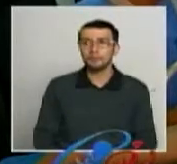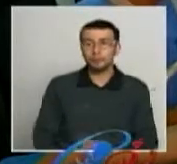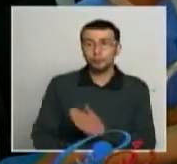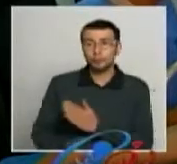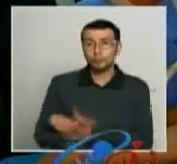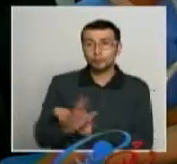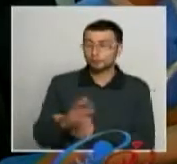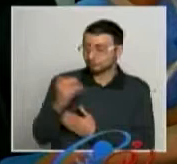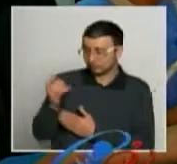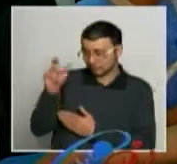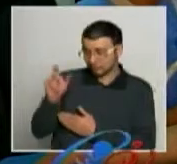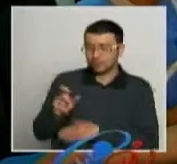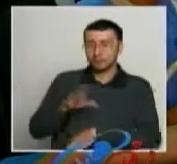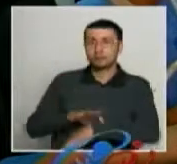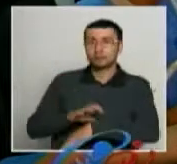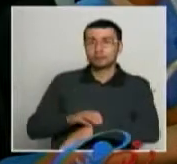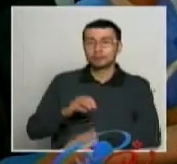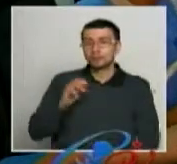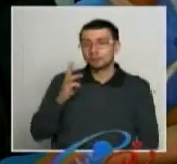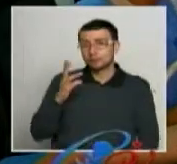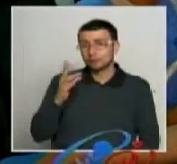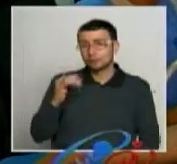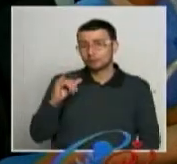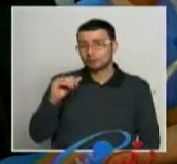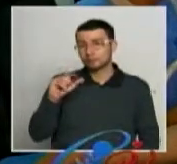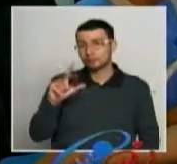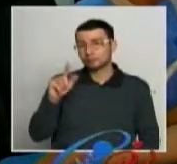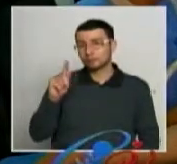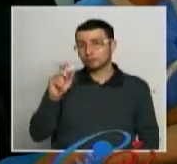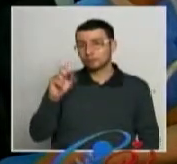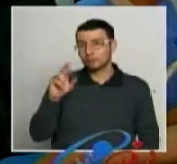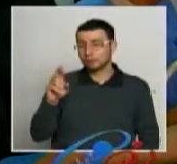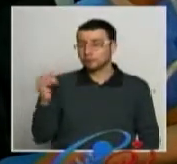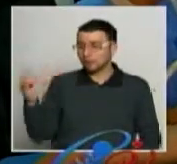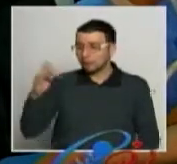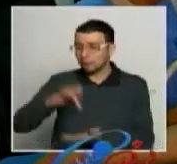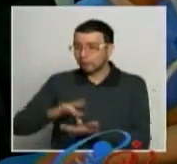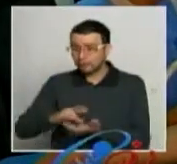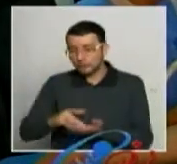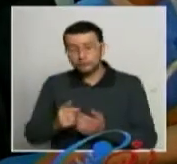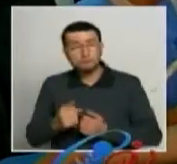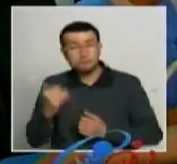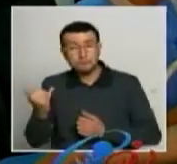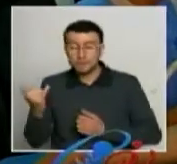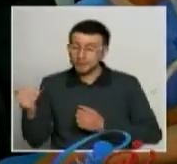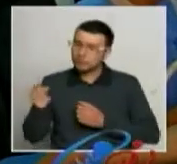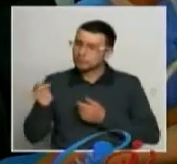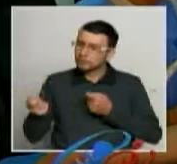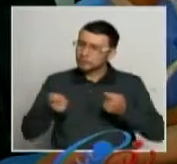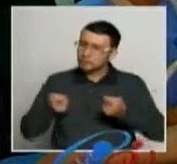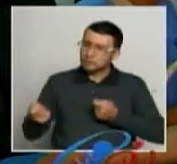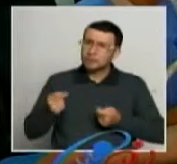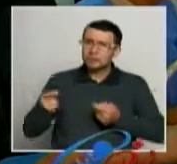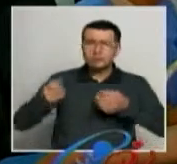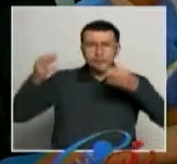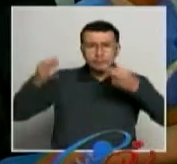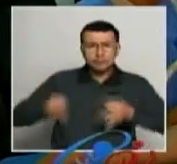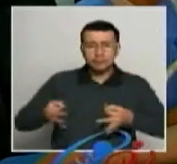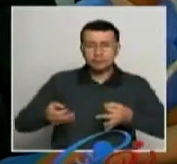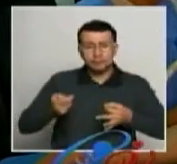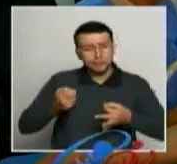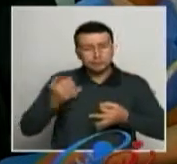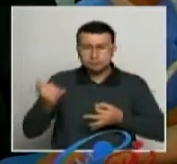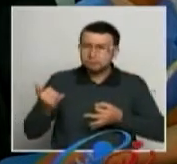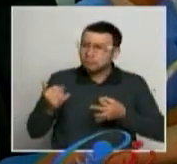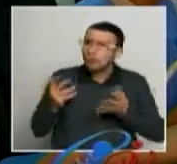Continuamos con el doctor Wilfer Molina Márquez en este procedimiento de ecodoppler para poder determinar, para poder definir